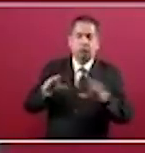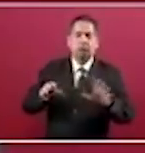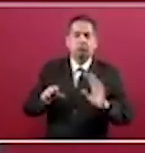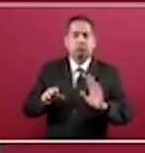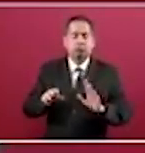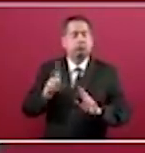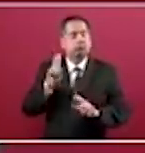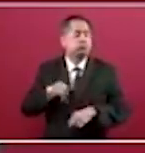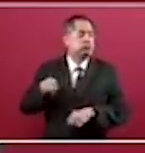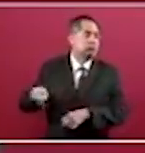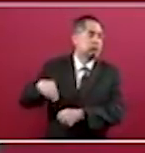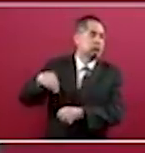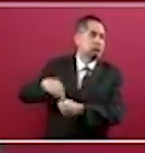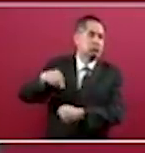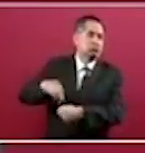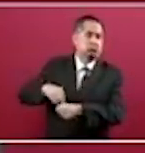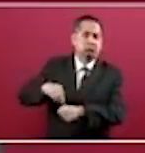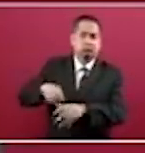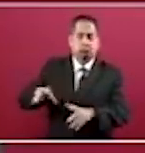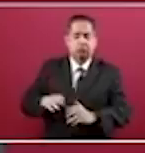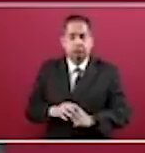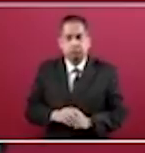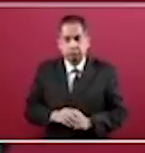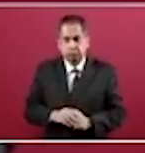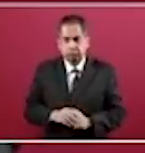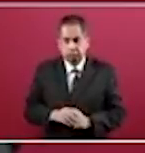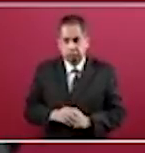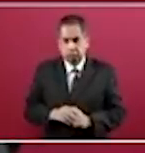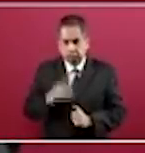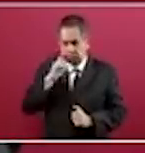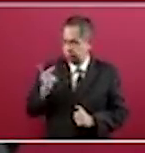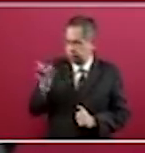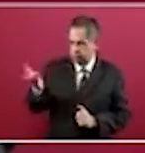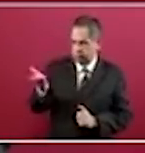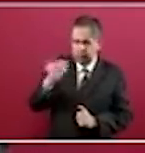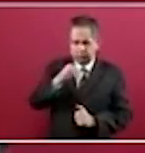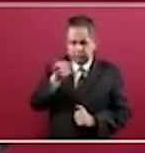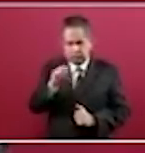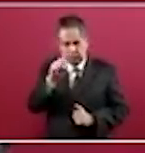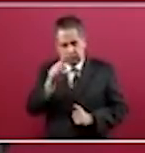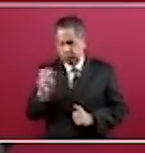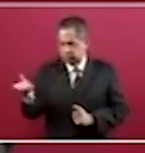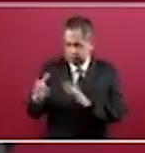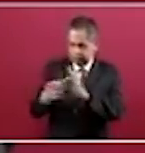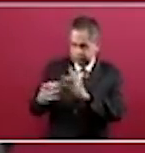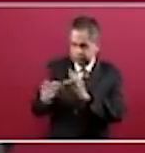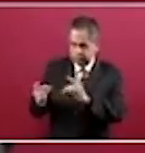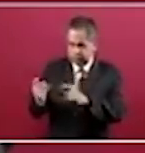era información secreta. Nada más le voy a pedir a Jesús para que